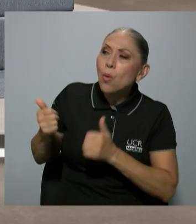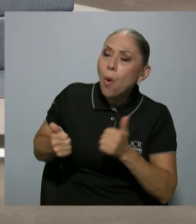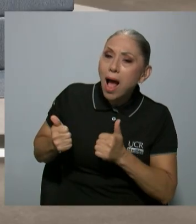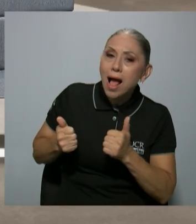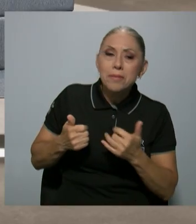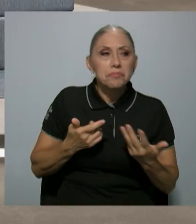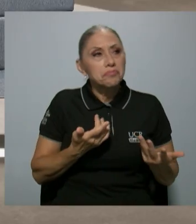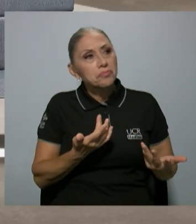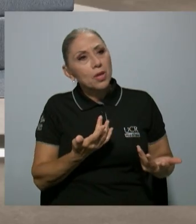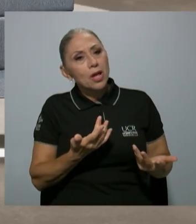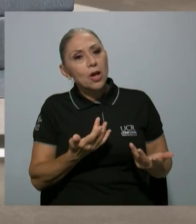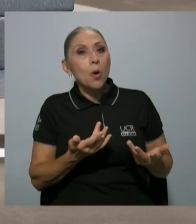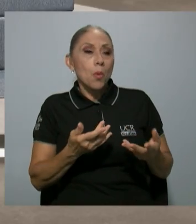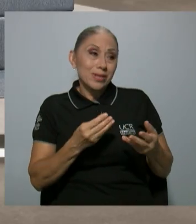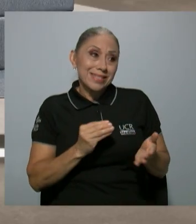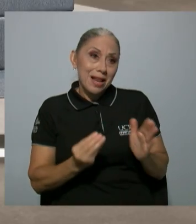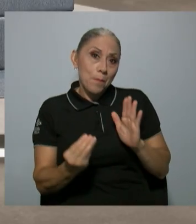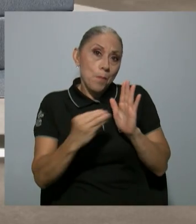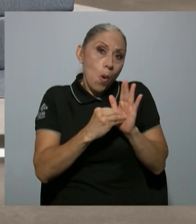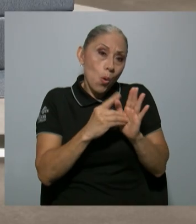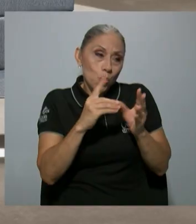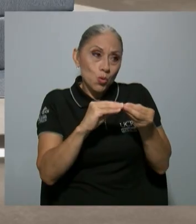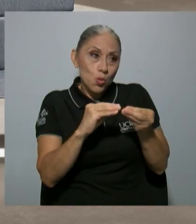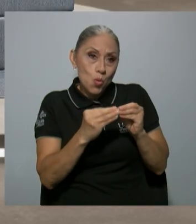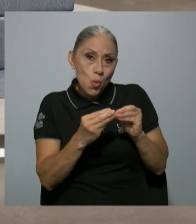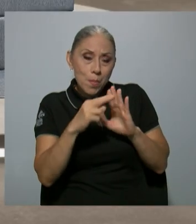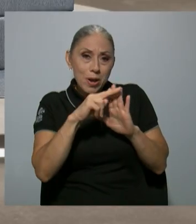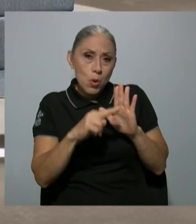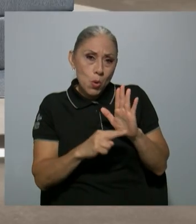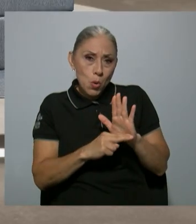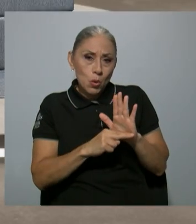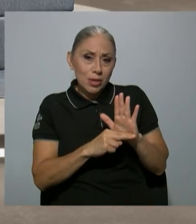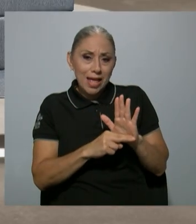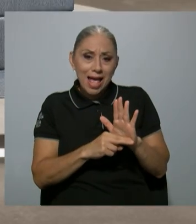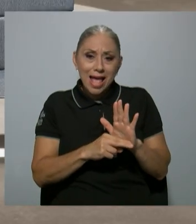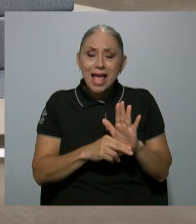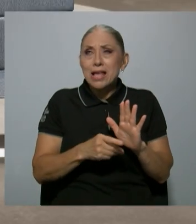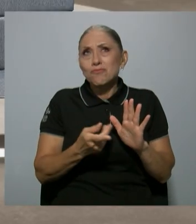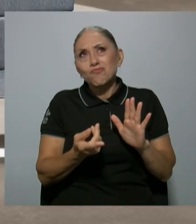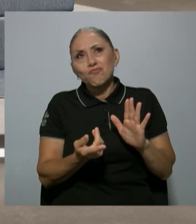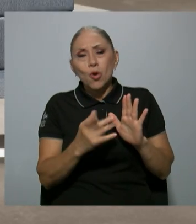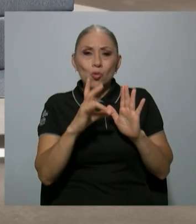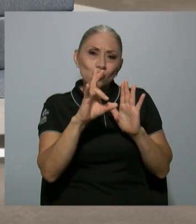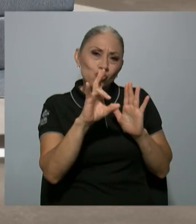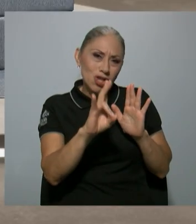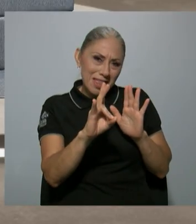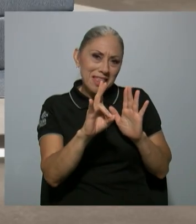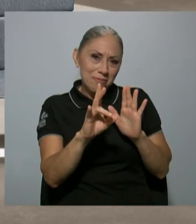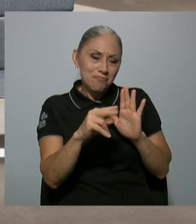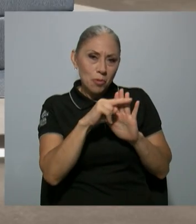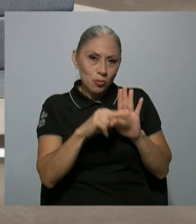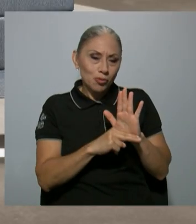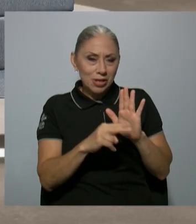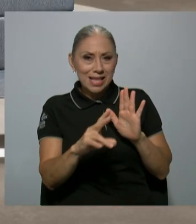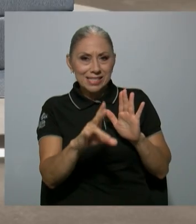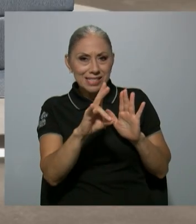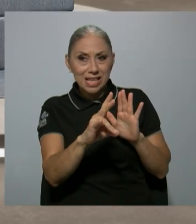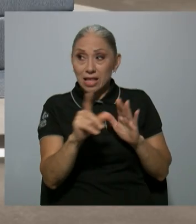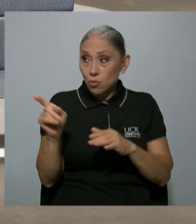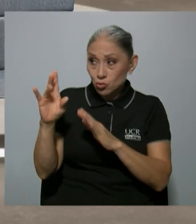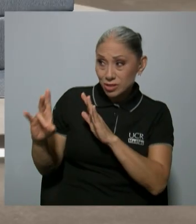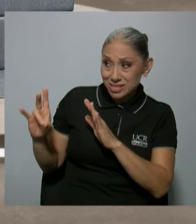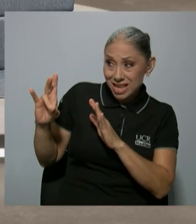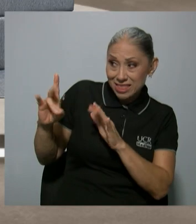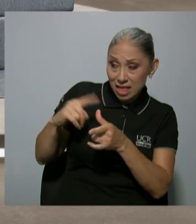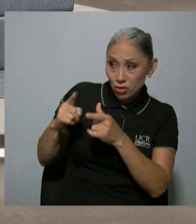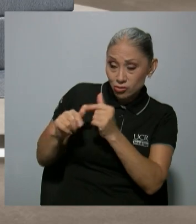Un dato cuantitativo, ¿sí? Podría ponerle ¿Usted que maneja cifras? Un 7, podría ponerle. Un 7, sí. O sea, la prueba, si